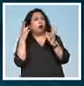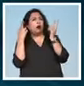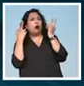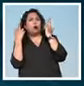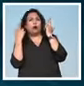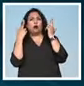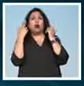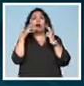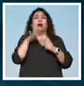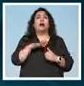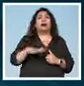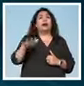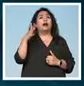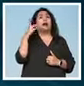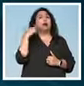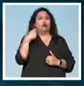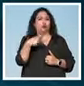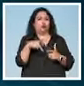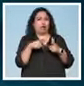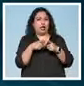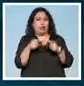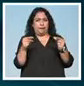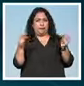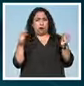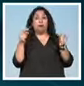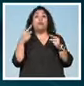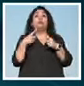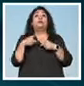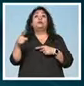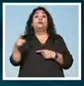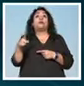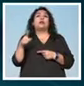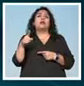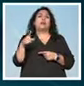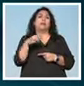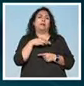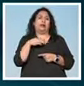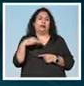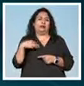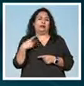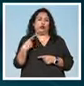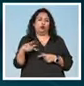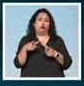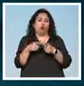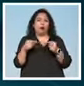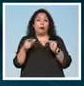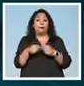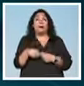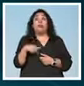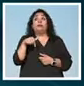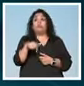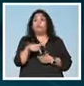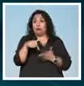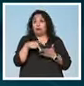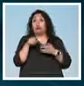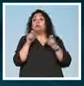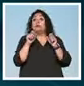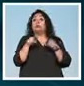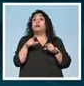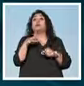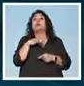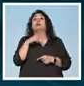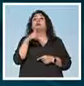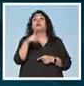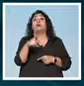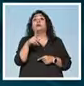entre los 100 paisajes sonoros de Japón, por parte del Ministerio de Medio Ambiente de dicho país. En este lugar también se encuentra el